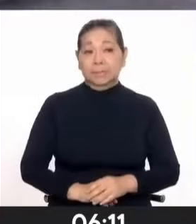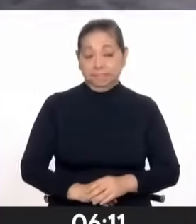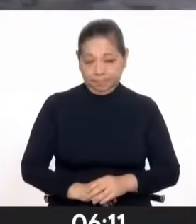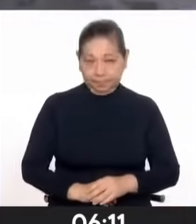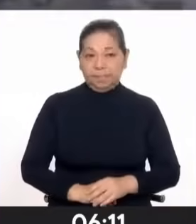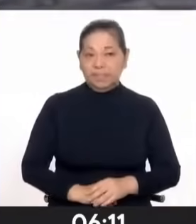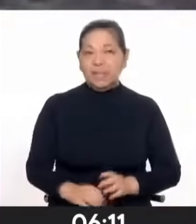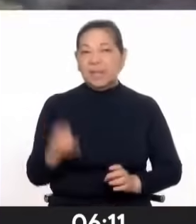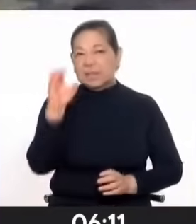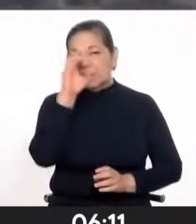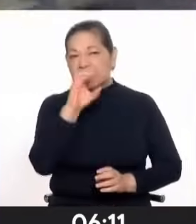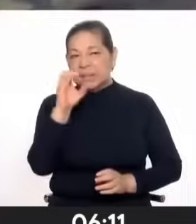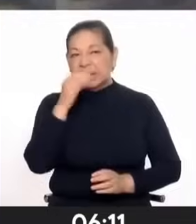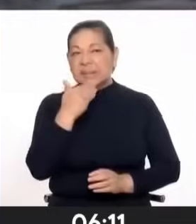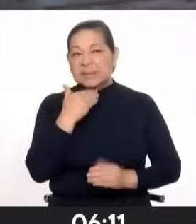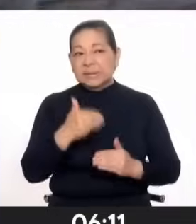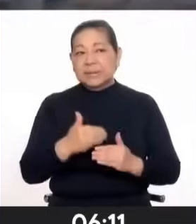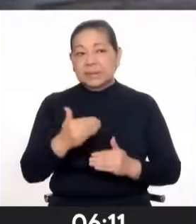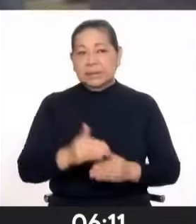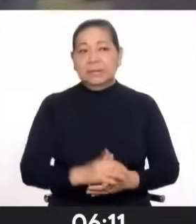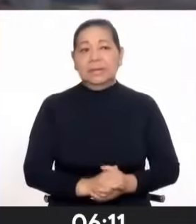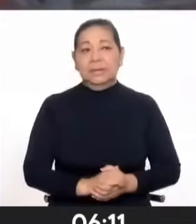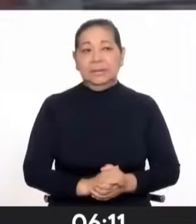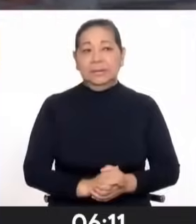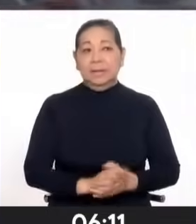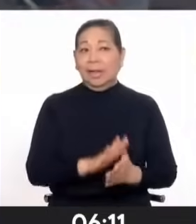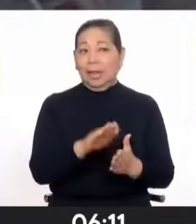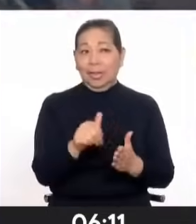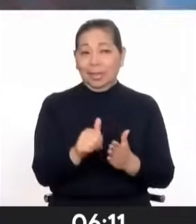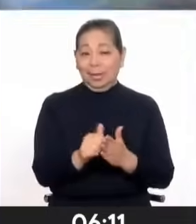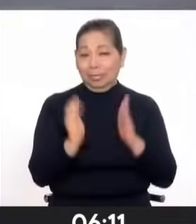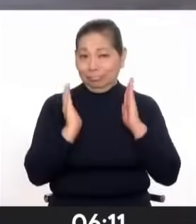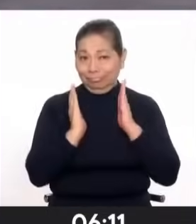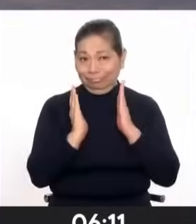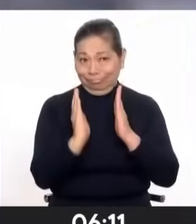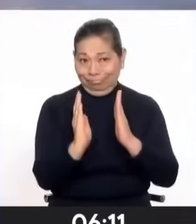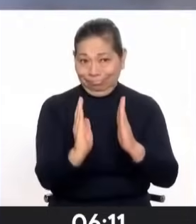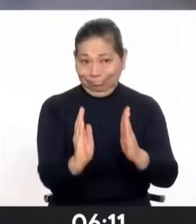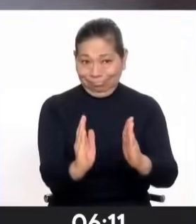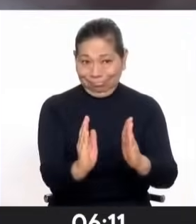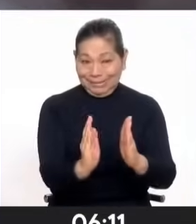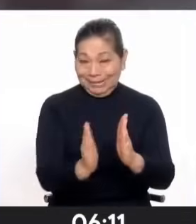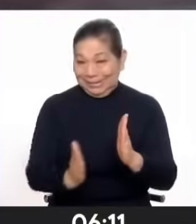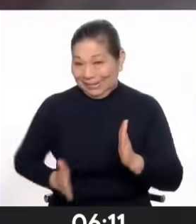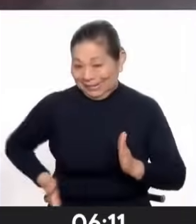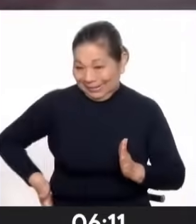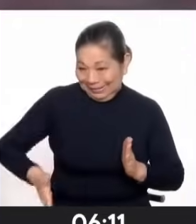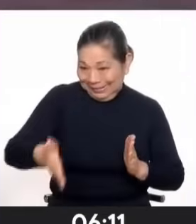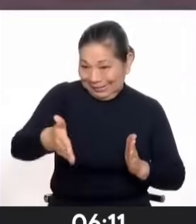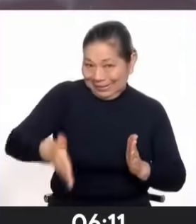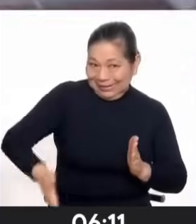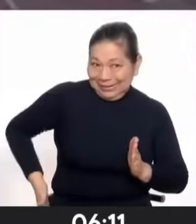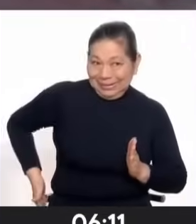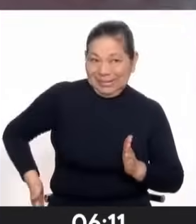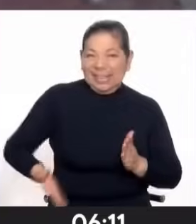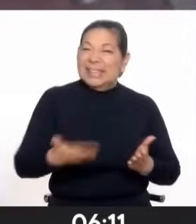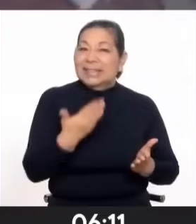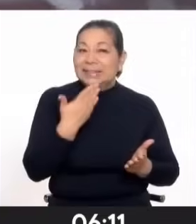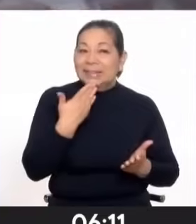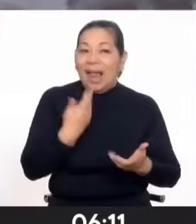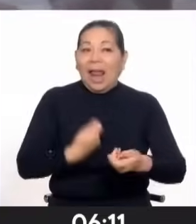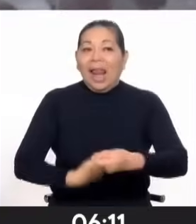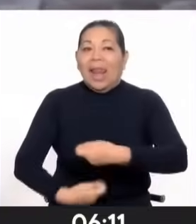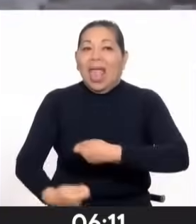Ok, vamos a ir más allá. Entendamos que toda esta recta que está en la pista auxiliar, aparentemente ellos son los que se dedicaban a